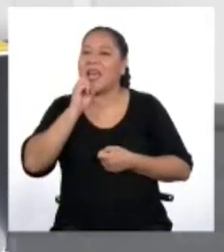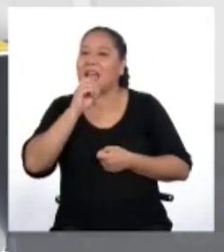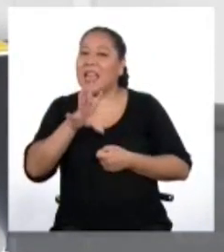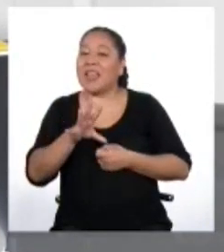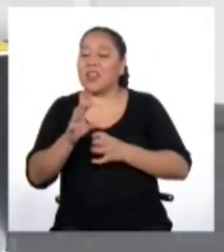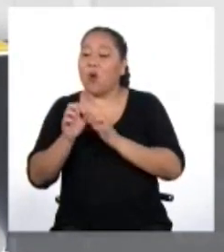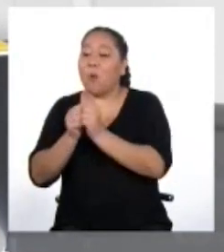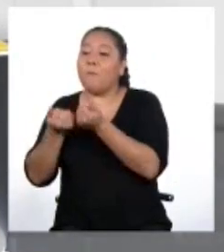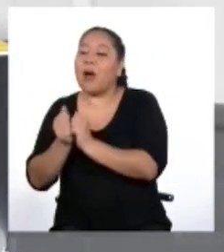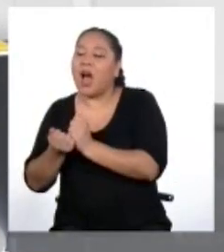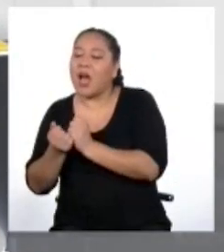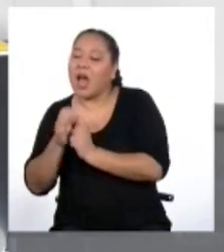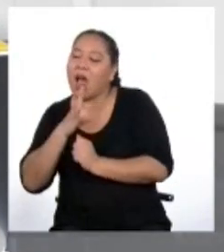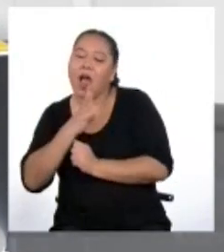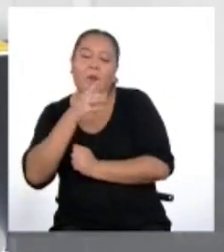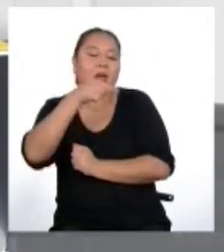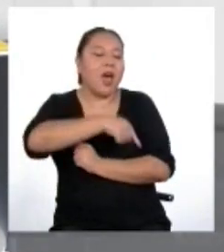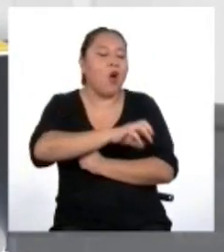otro pan?